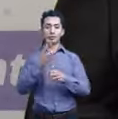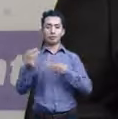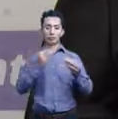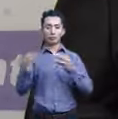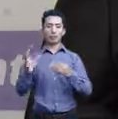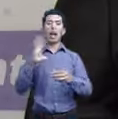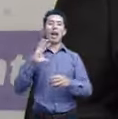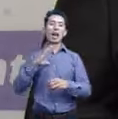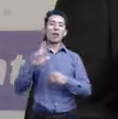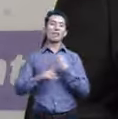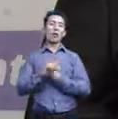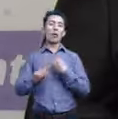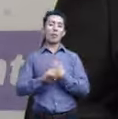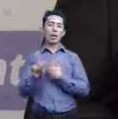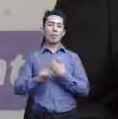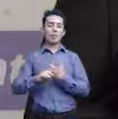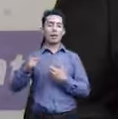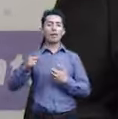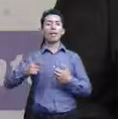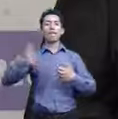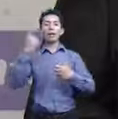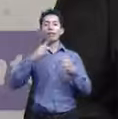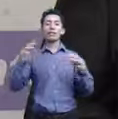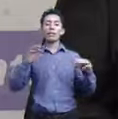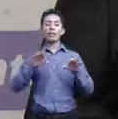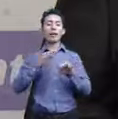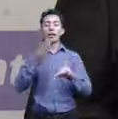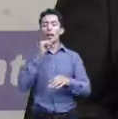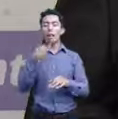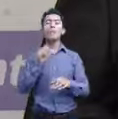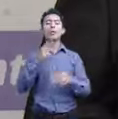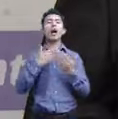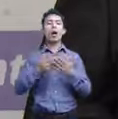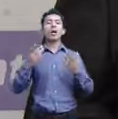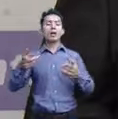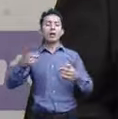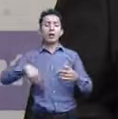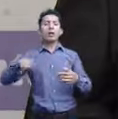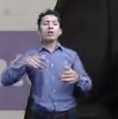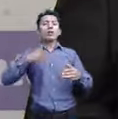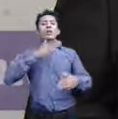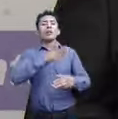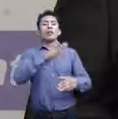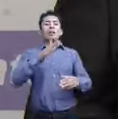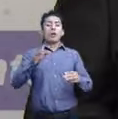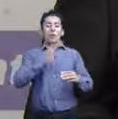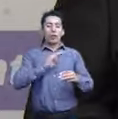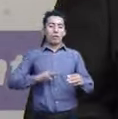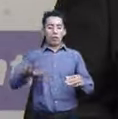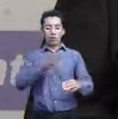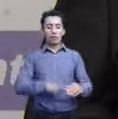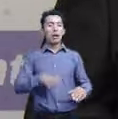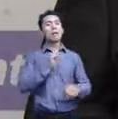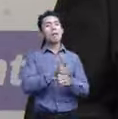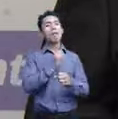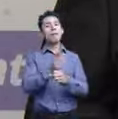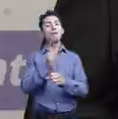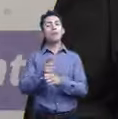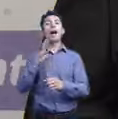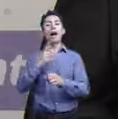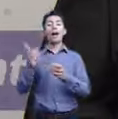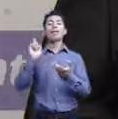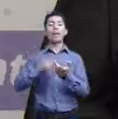trajo estragos dentro del empleo, hoy podemos observar al caminar todo lo ancho y largo del municipio que hay estragos